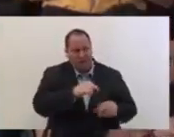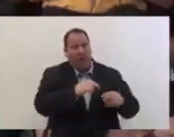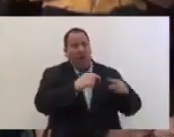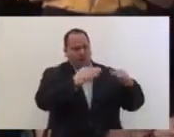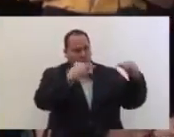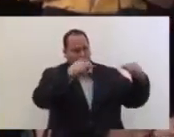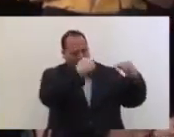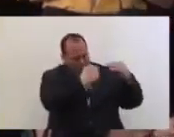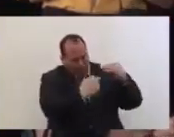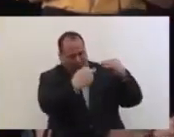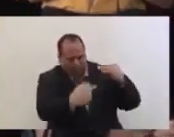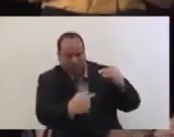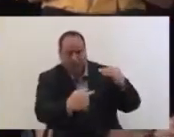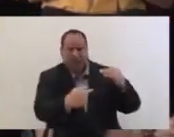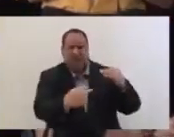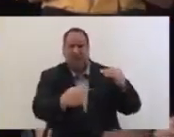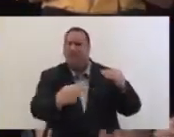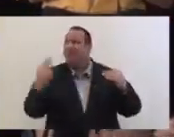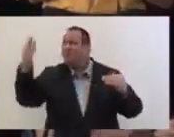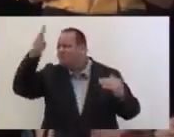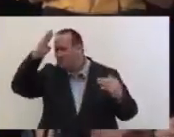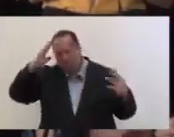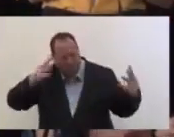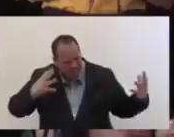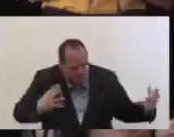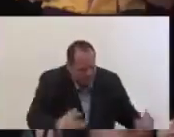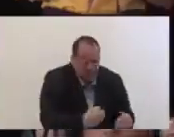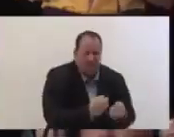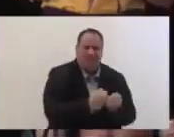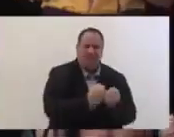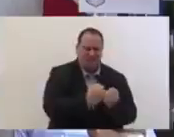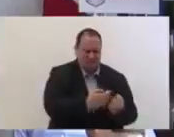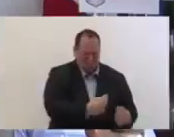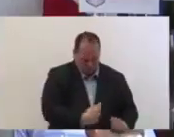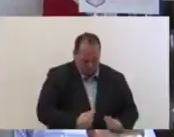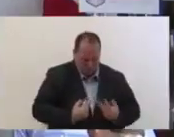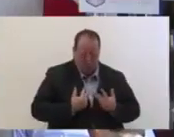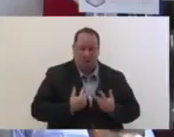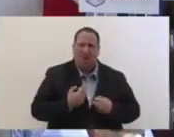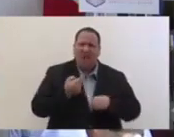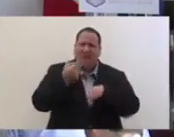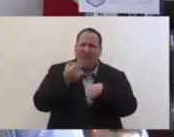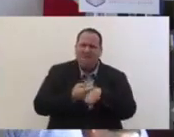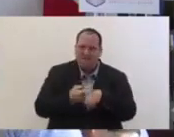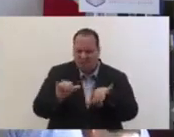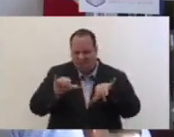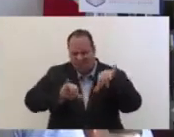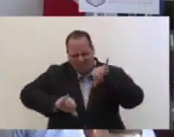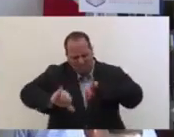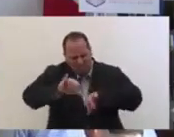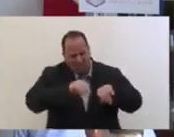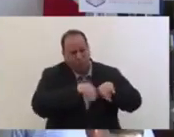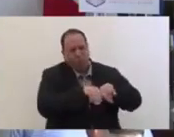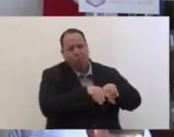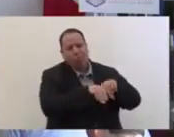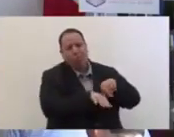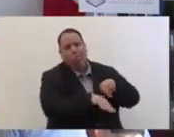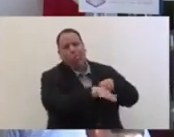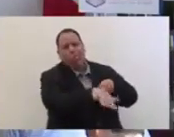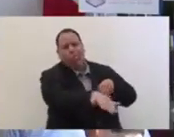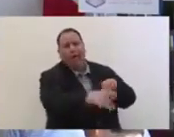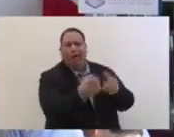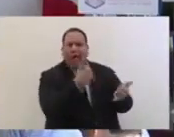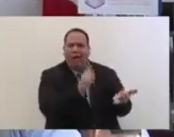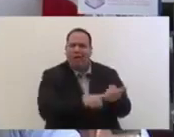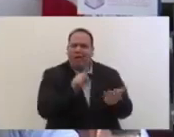Tijuana, que se han enfermado debido a que están expuestos a ciertos químicos que pueden estar en el